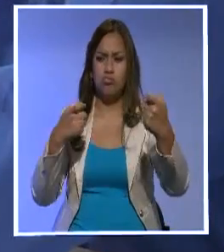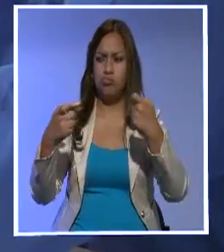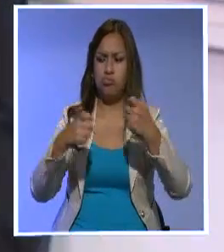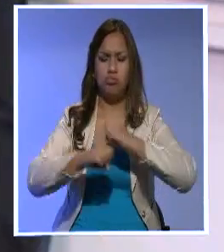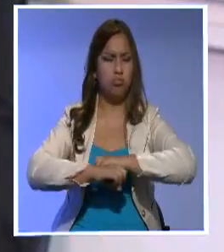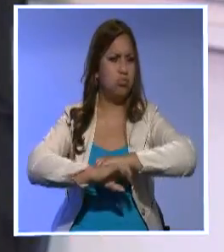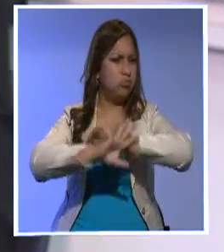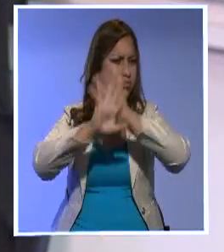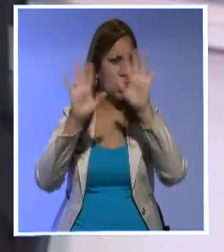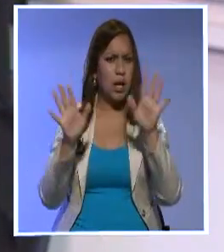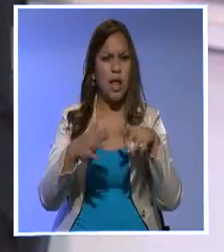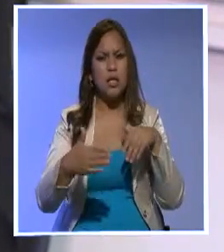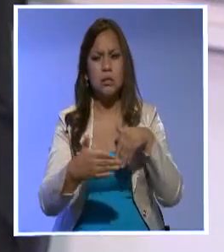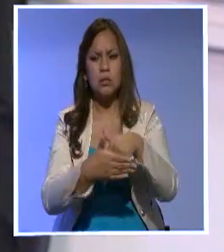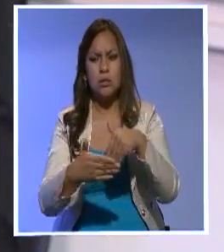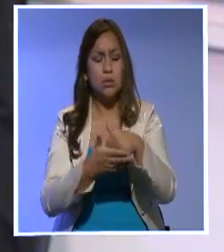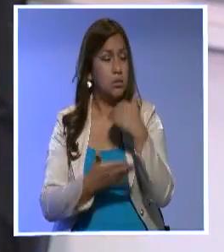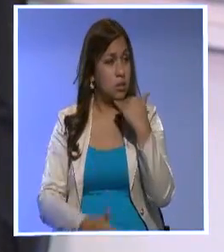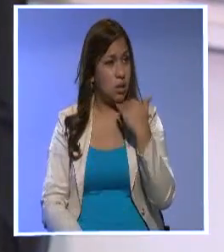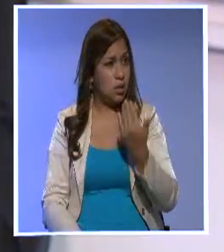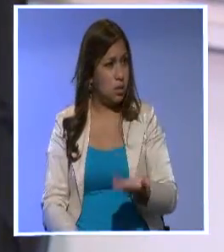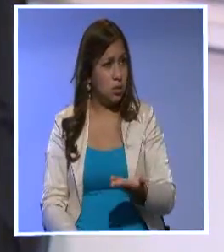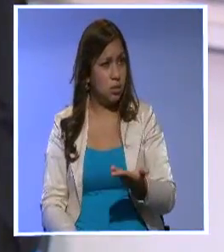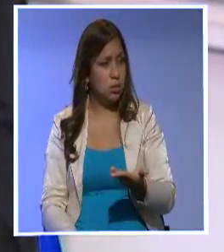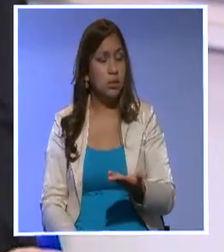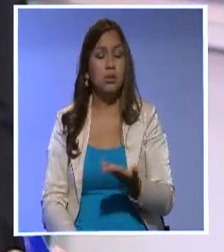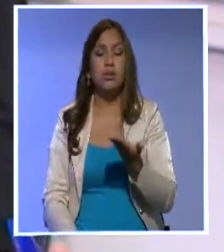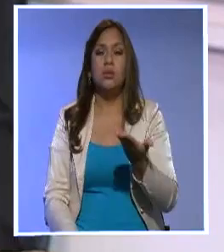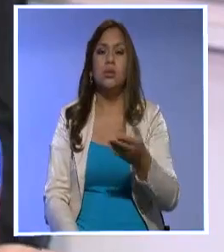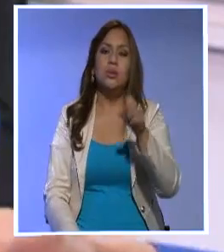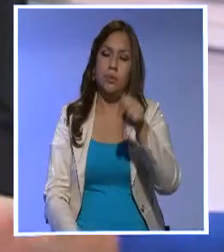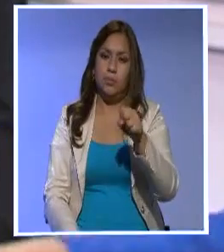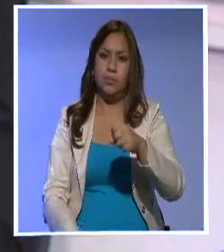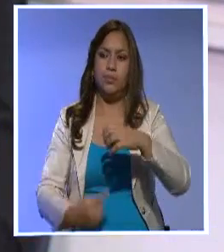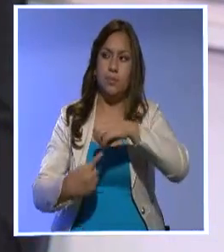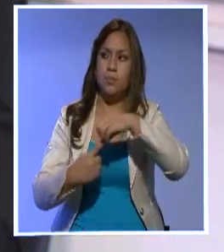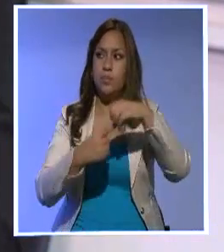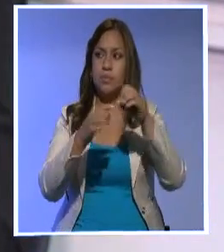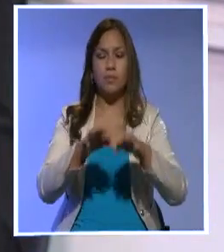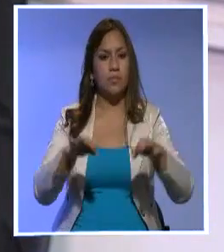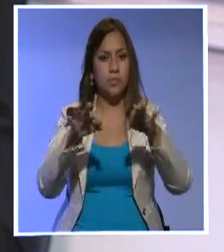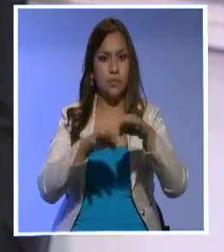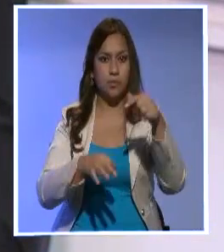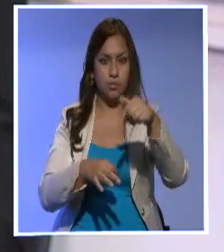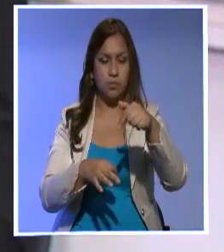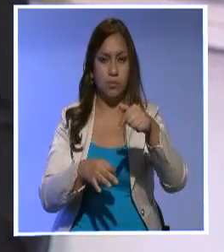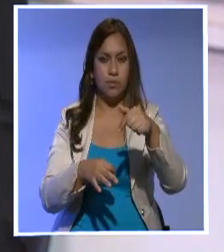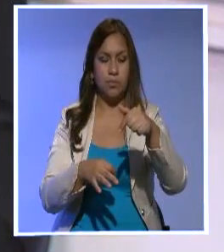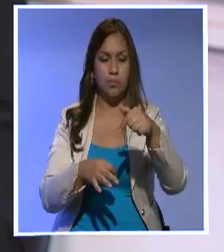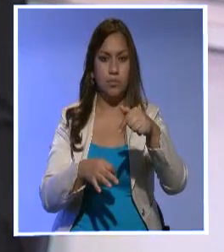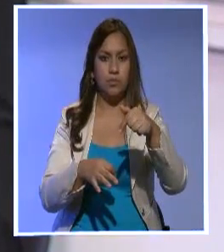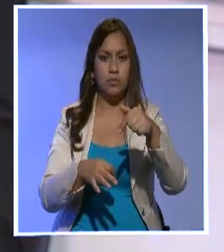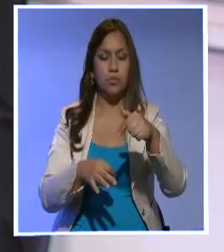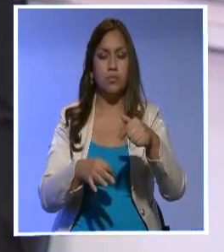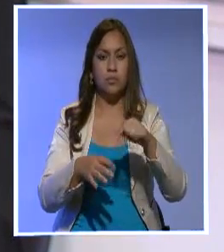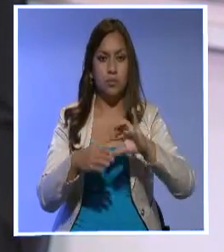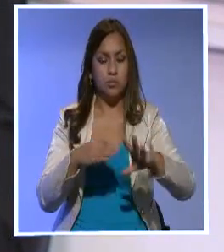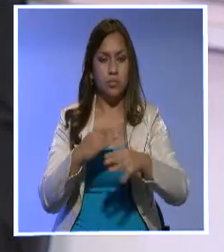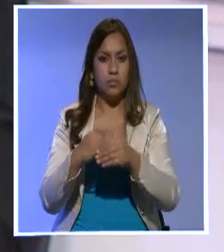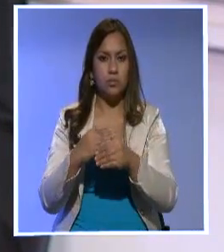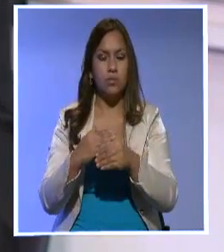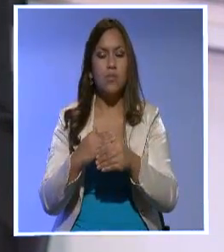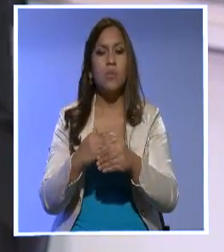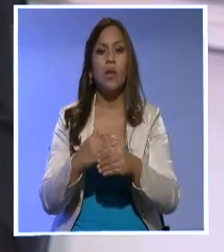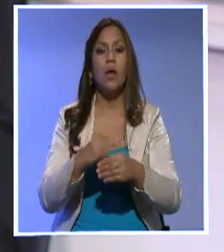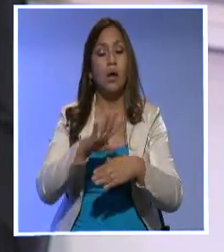y yo creo que de eso partimos como un principio fundamental de la política de esta asamblea nacional pero además decirles que